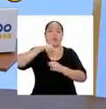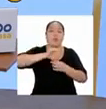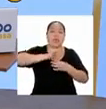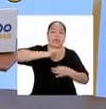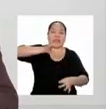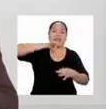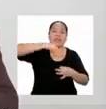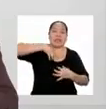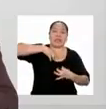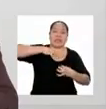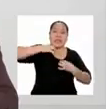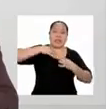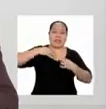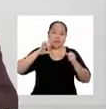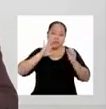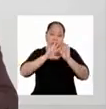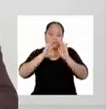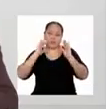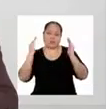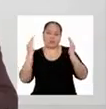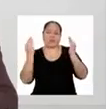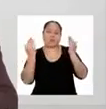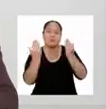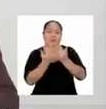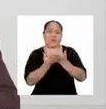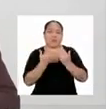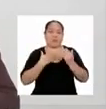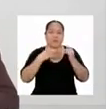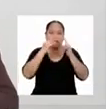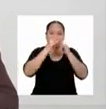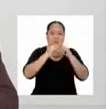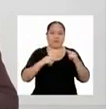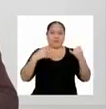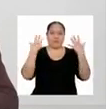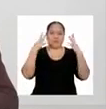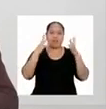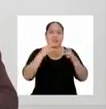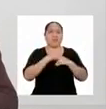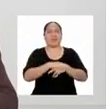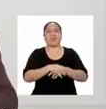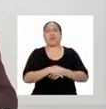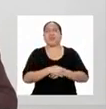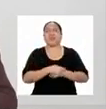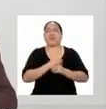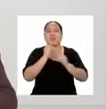mi carpa. Así es. Reto concluido.